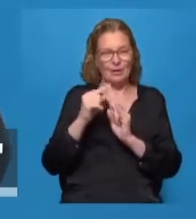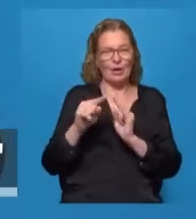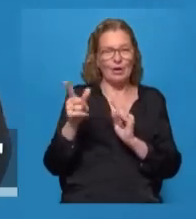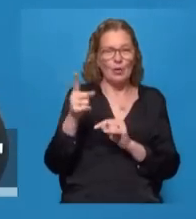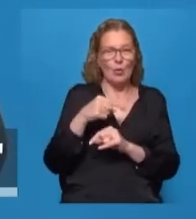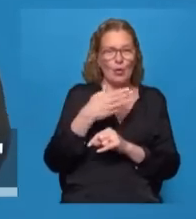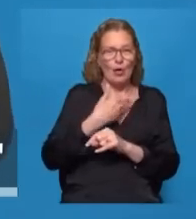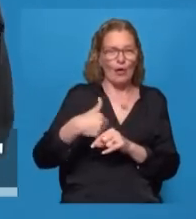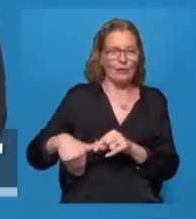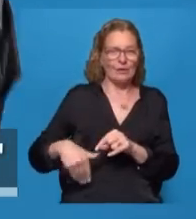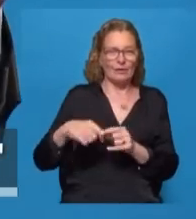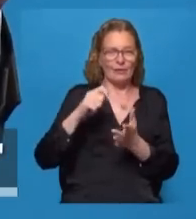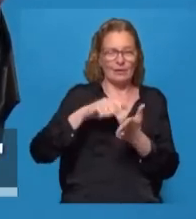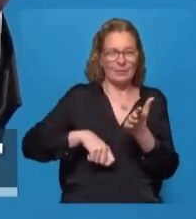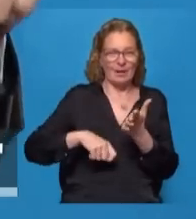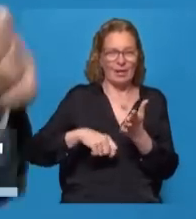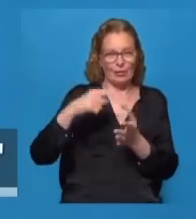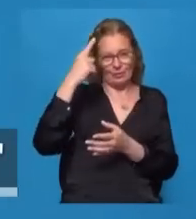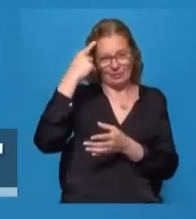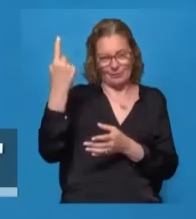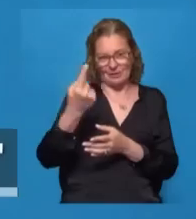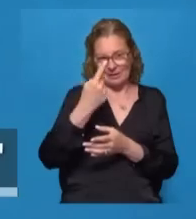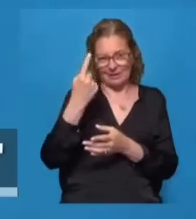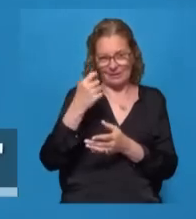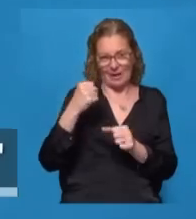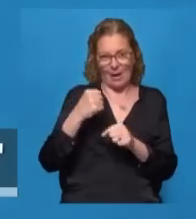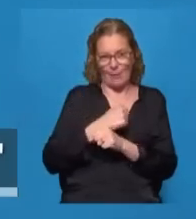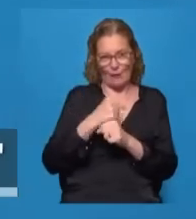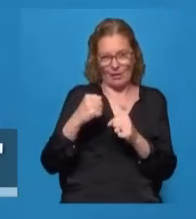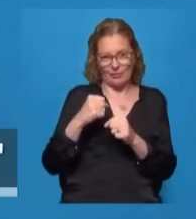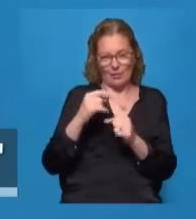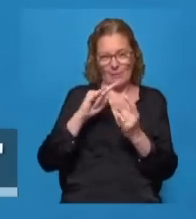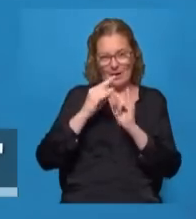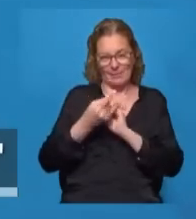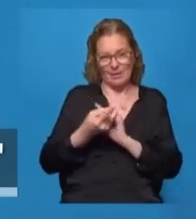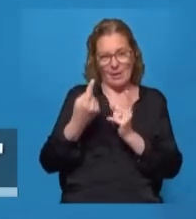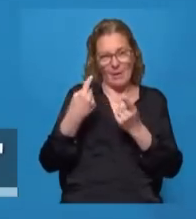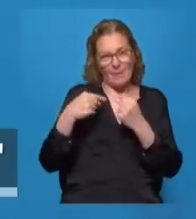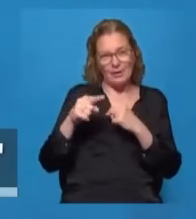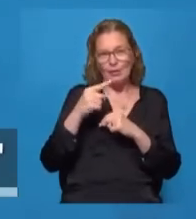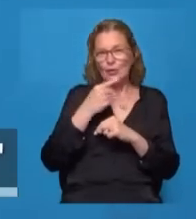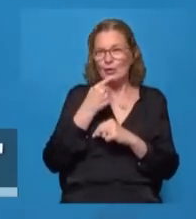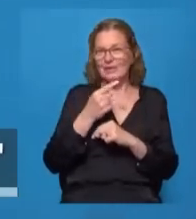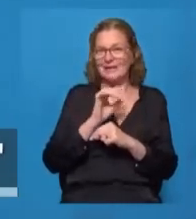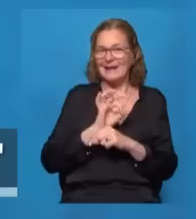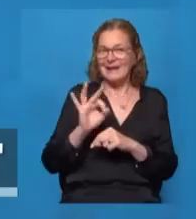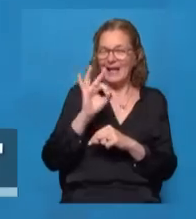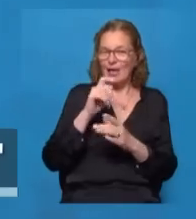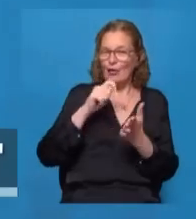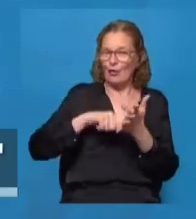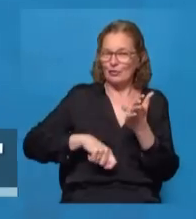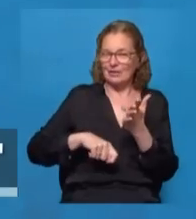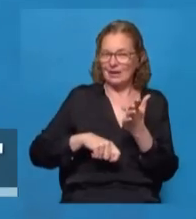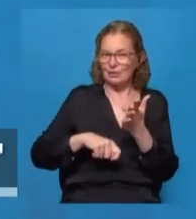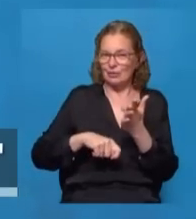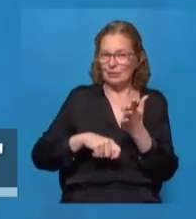ningún gobierno se le ocurrió firmar un tratado internacional sin aprobación parlamentaria En cambio no dice nada sobre los contratos